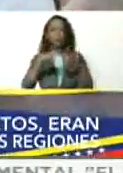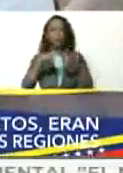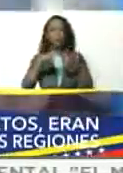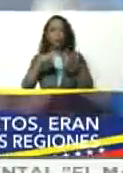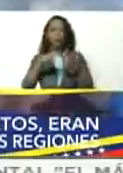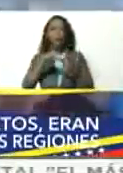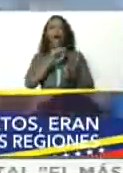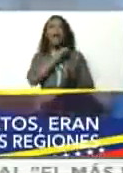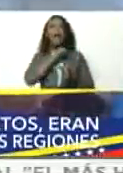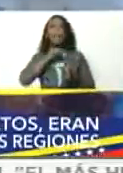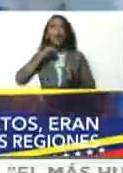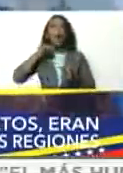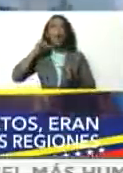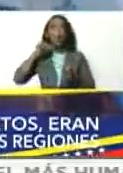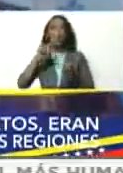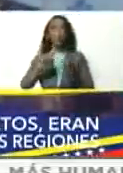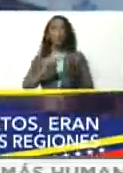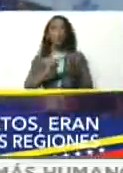Ramos Alup.